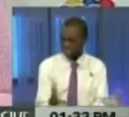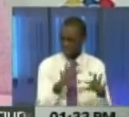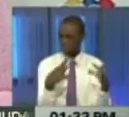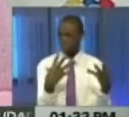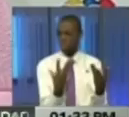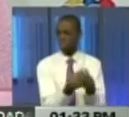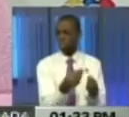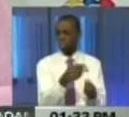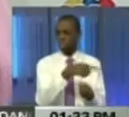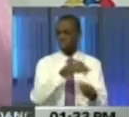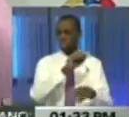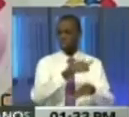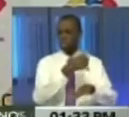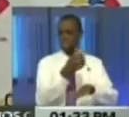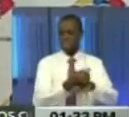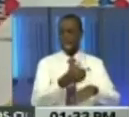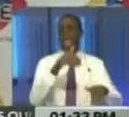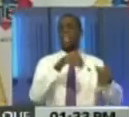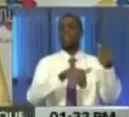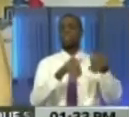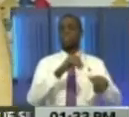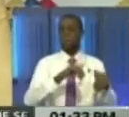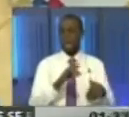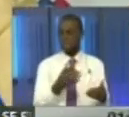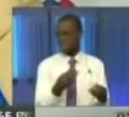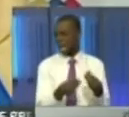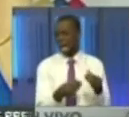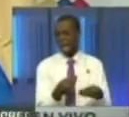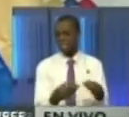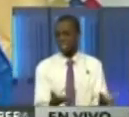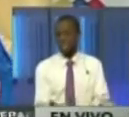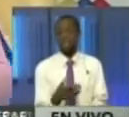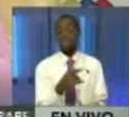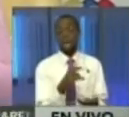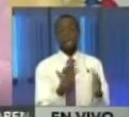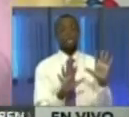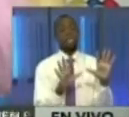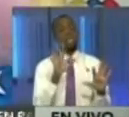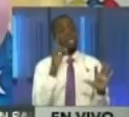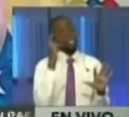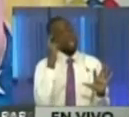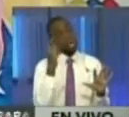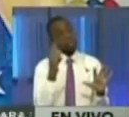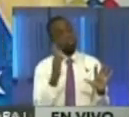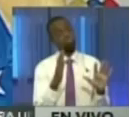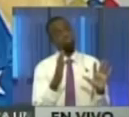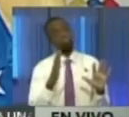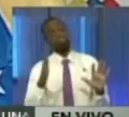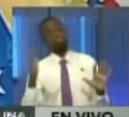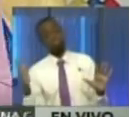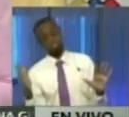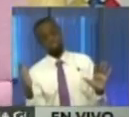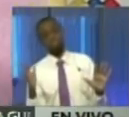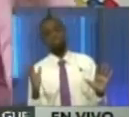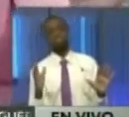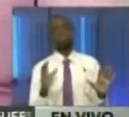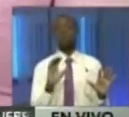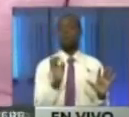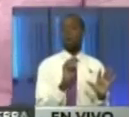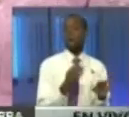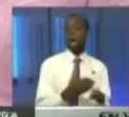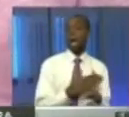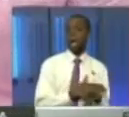muchas actividades que probablemente nos tome incluso hasta más tiempo que ese o que nosotros comenzamos ya a